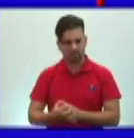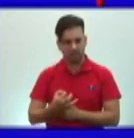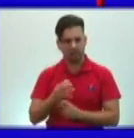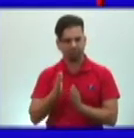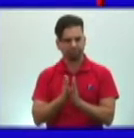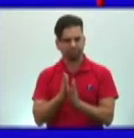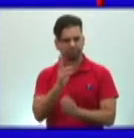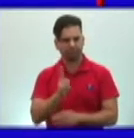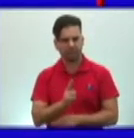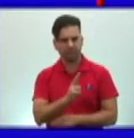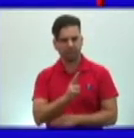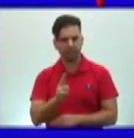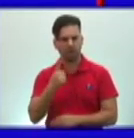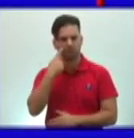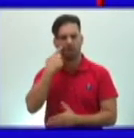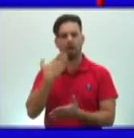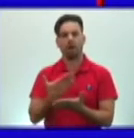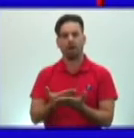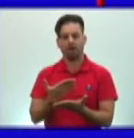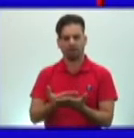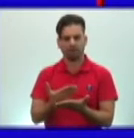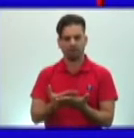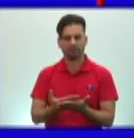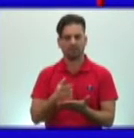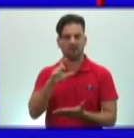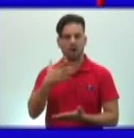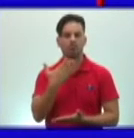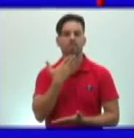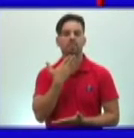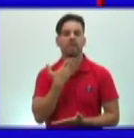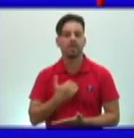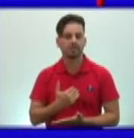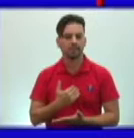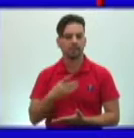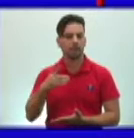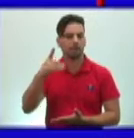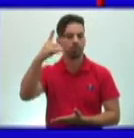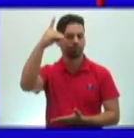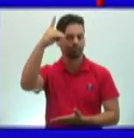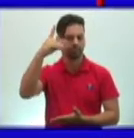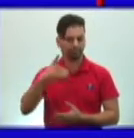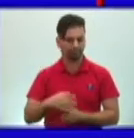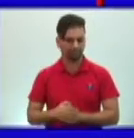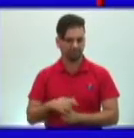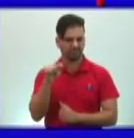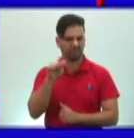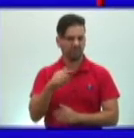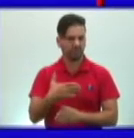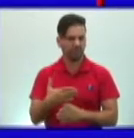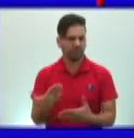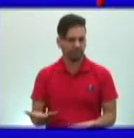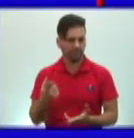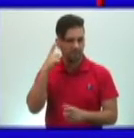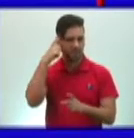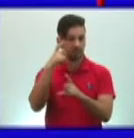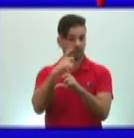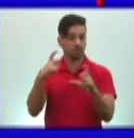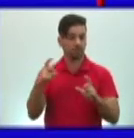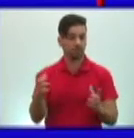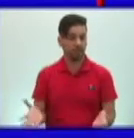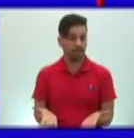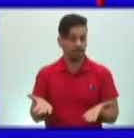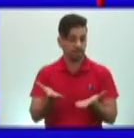voluntad divina. ¿Qué quiere decir Fidel con ello? Que la ciencia y el desarrollo del materialismo, aun